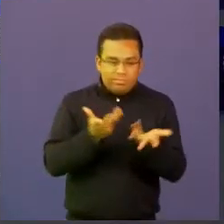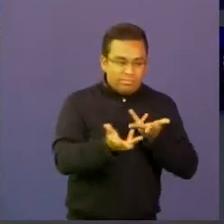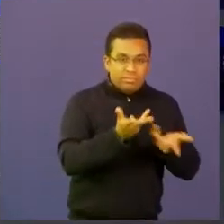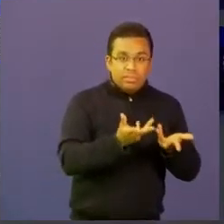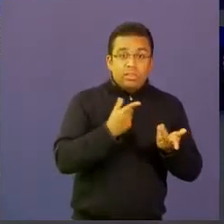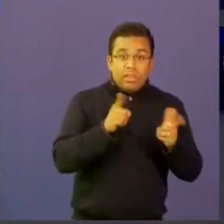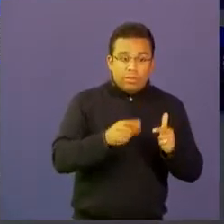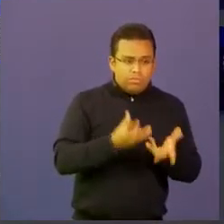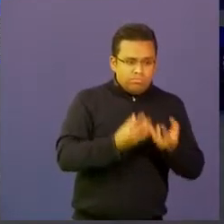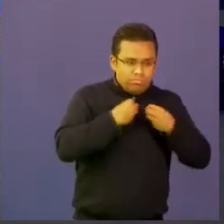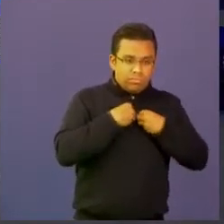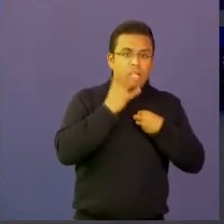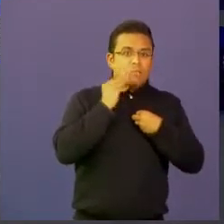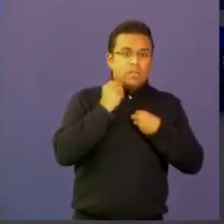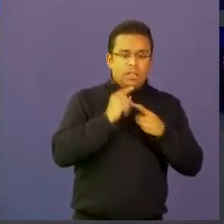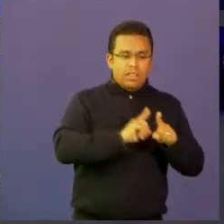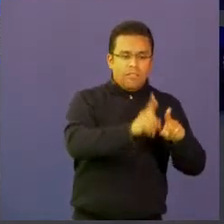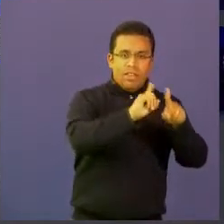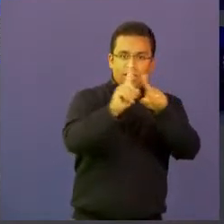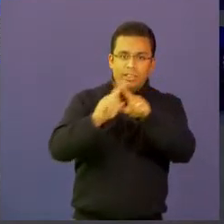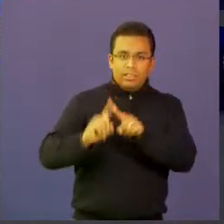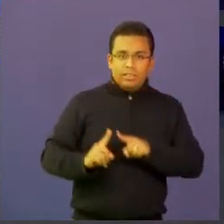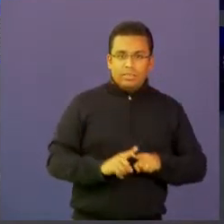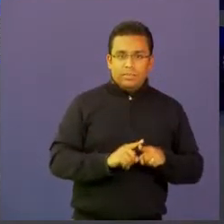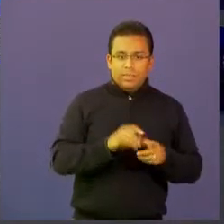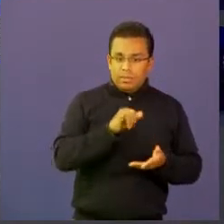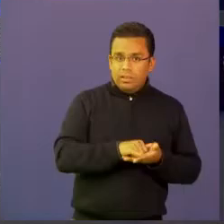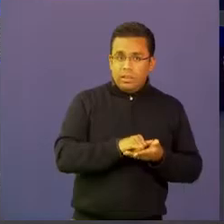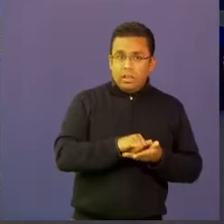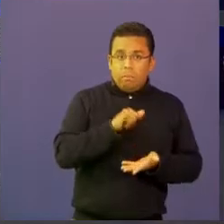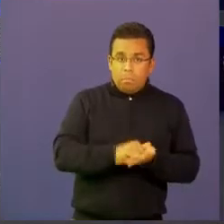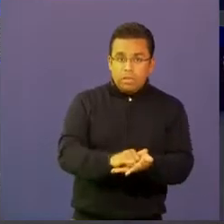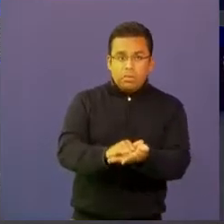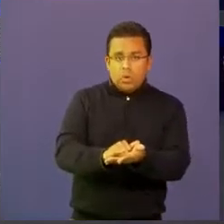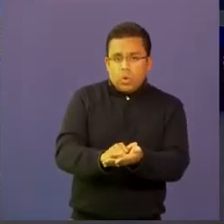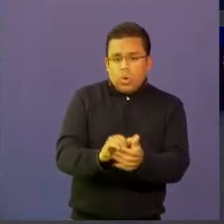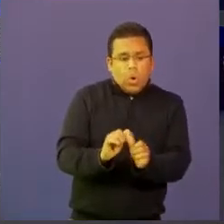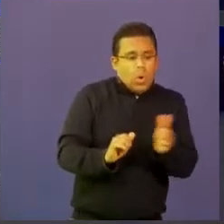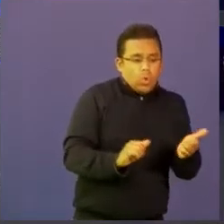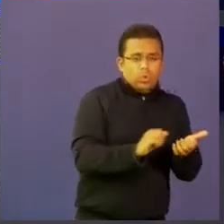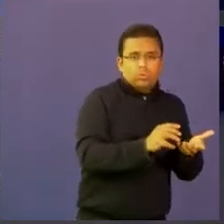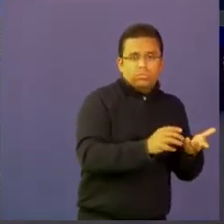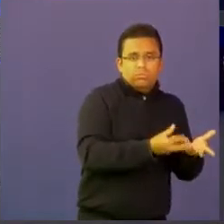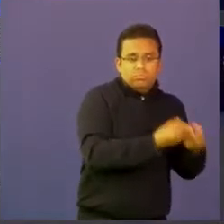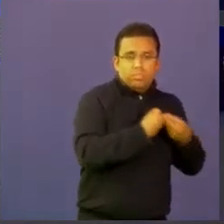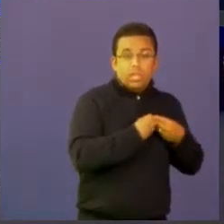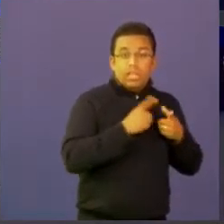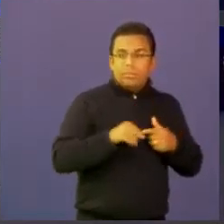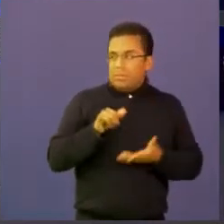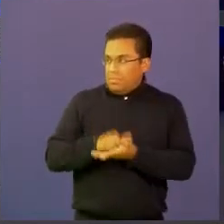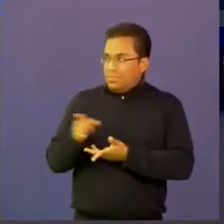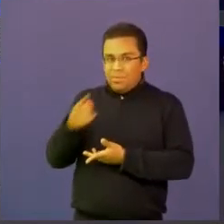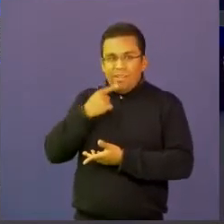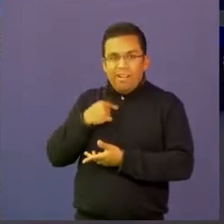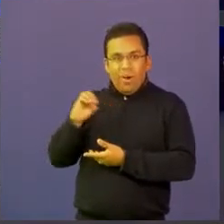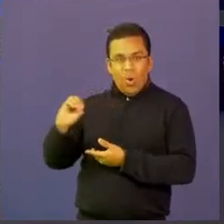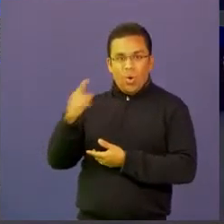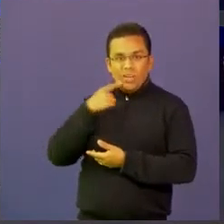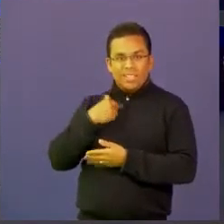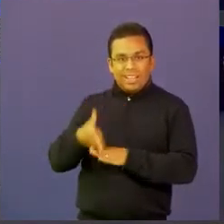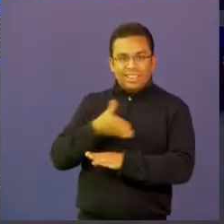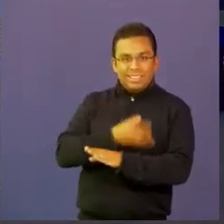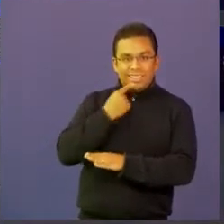mucha experiencia en nuestros aspectos y que podemos orientar muy bien a los grupos de trabajo como decía recién Mateo pero que es